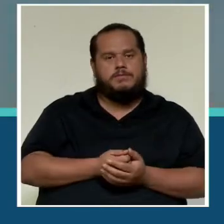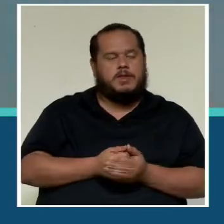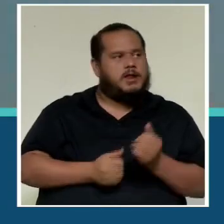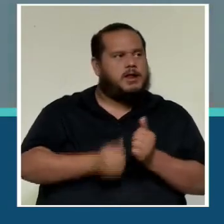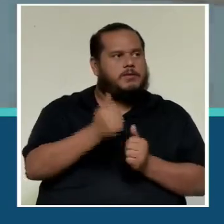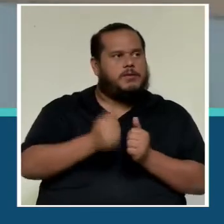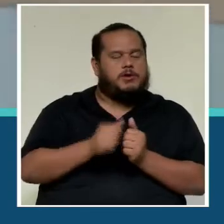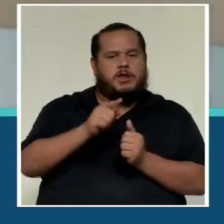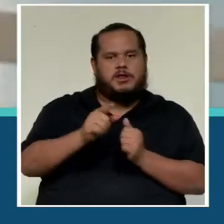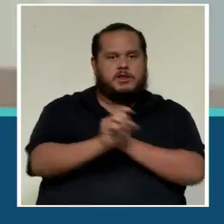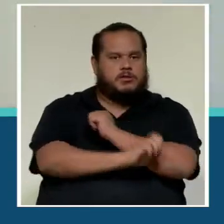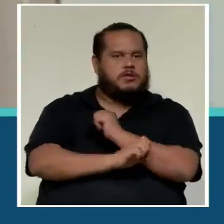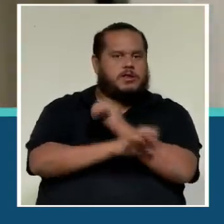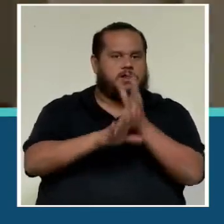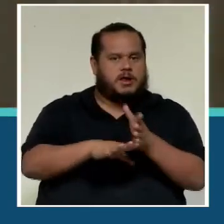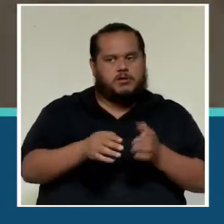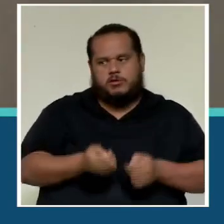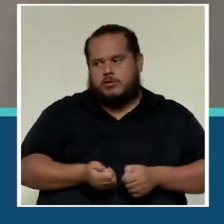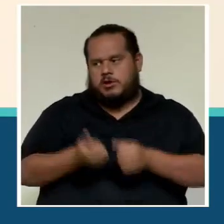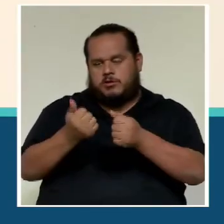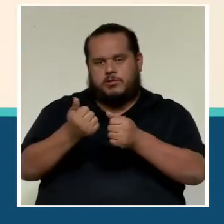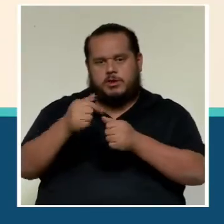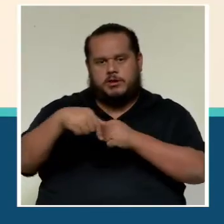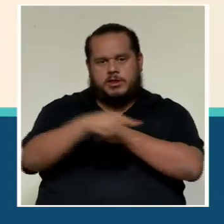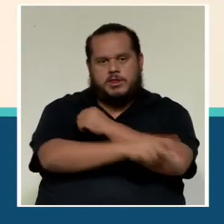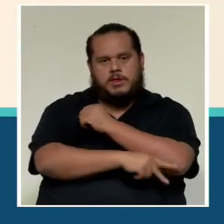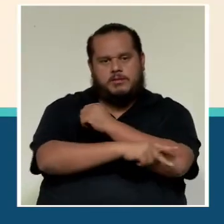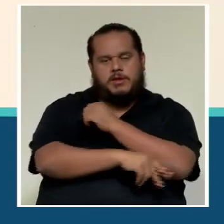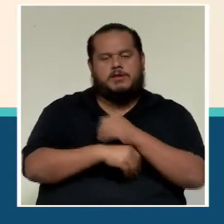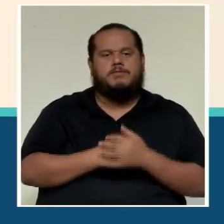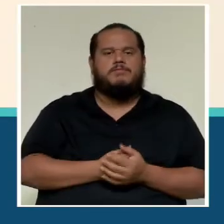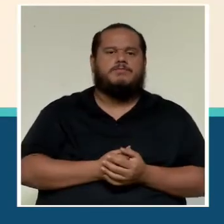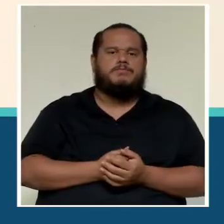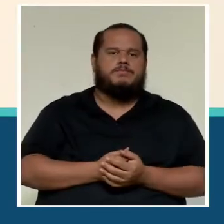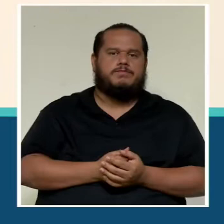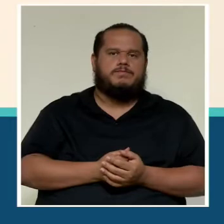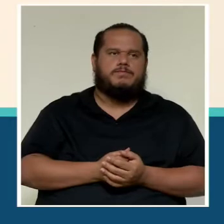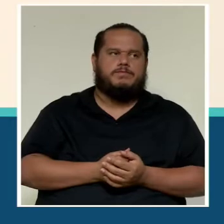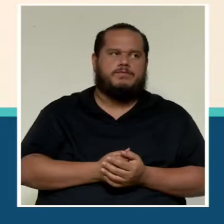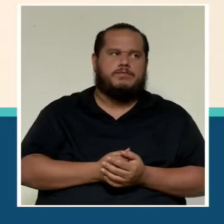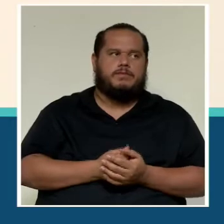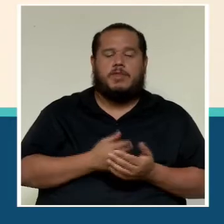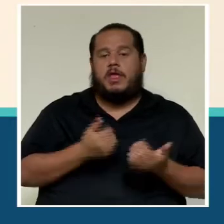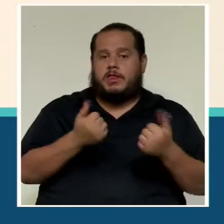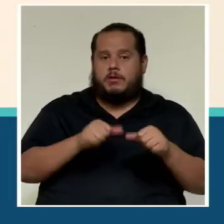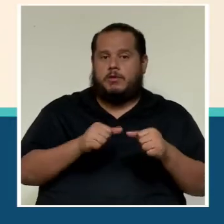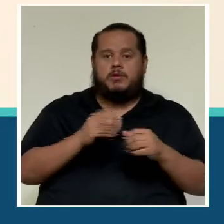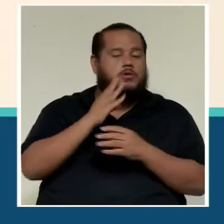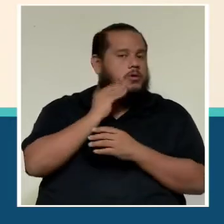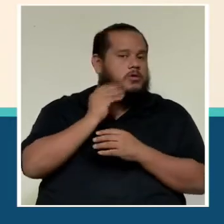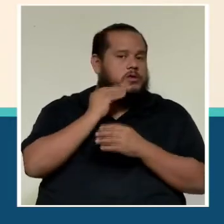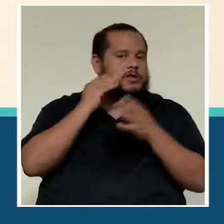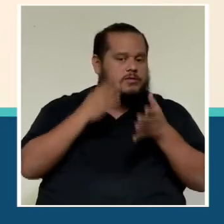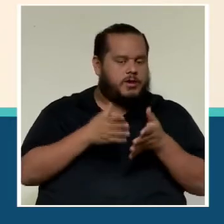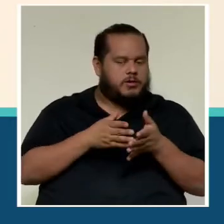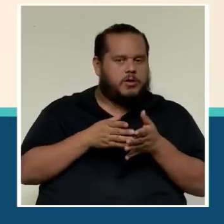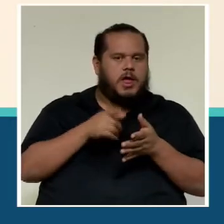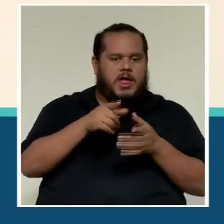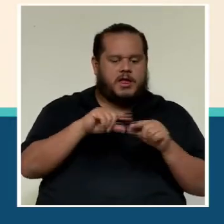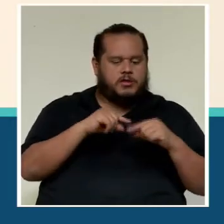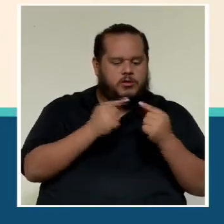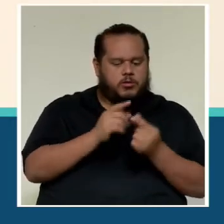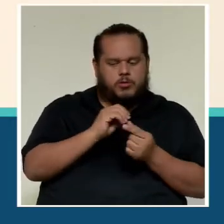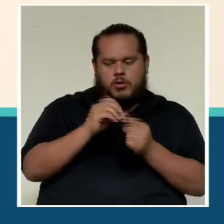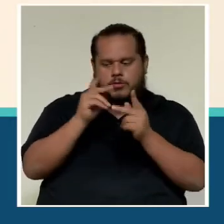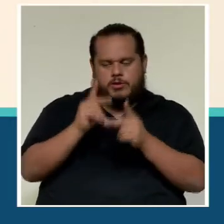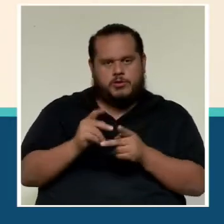de estos extranjeros son expulsados del país. De acuerdo con los expertos, estos grupos o personas